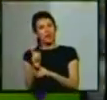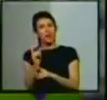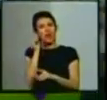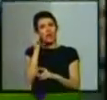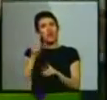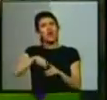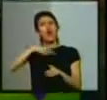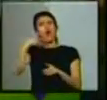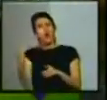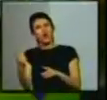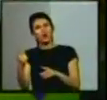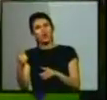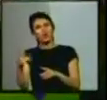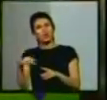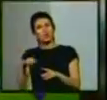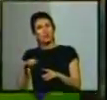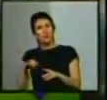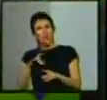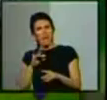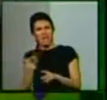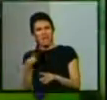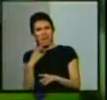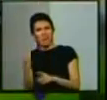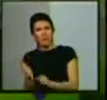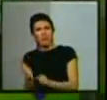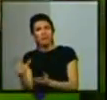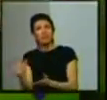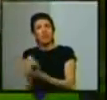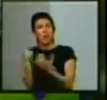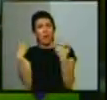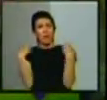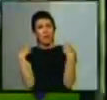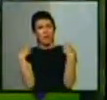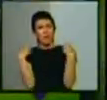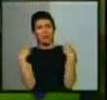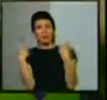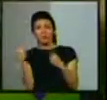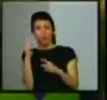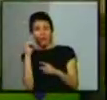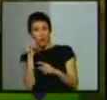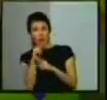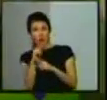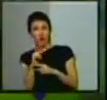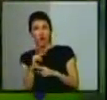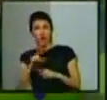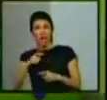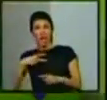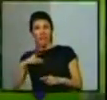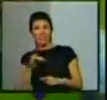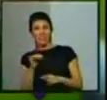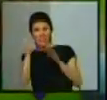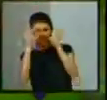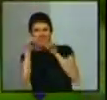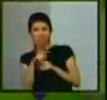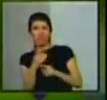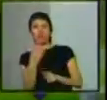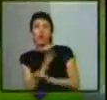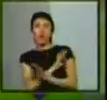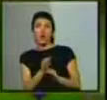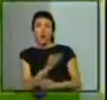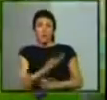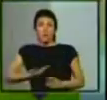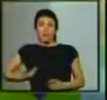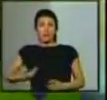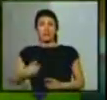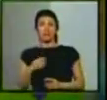dirección. Similar a Gandhi, porque Gandhi nunca dirigió la India, era Nehru, su consejero, era